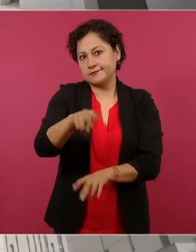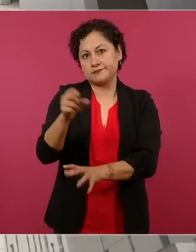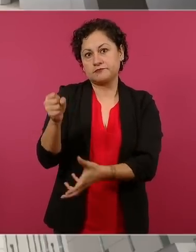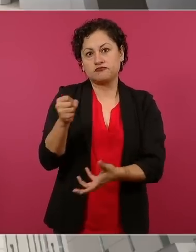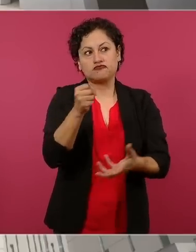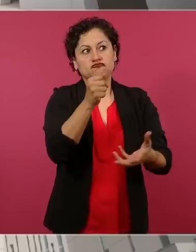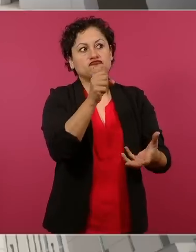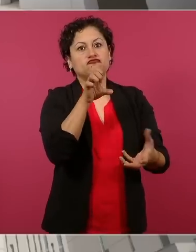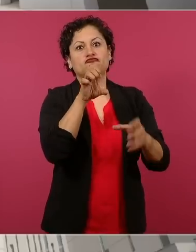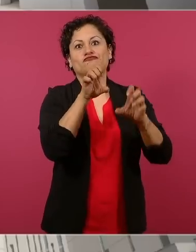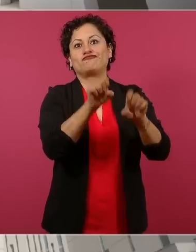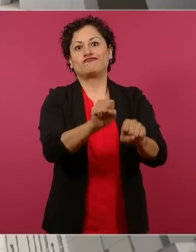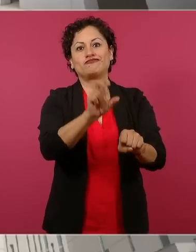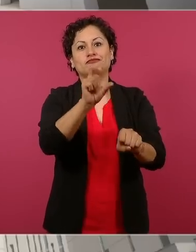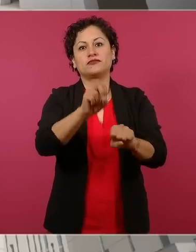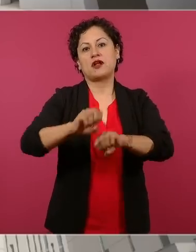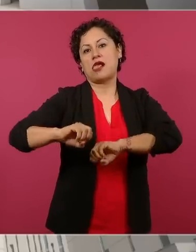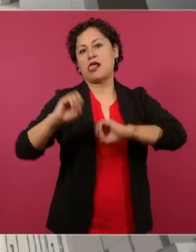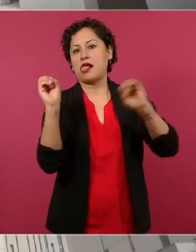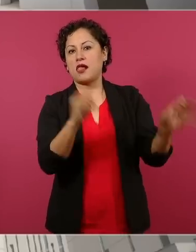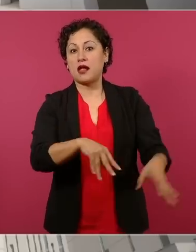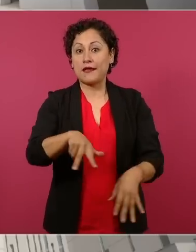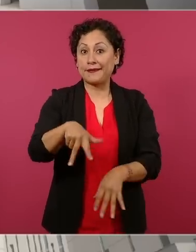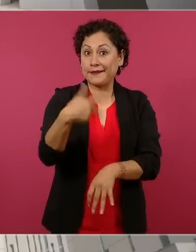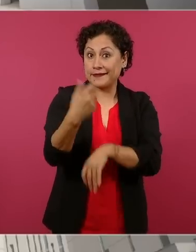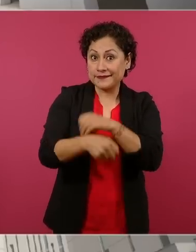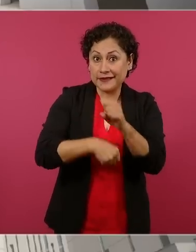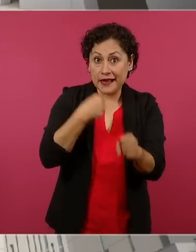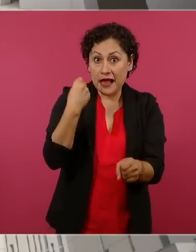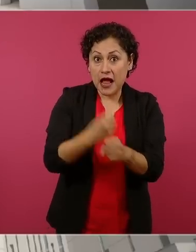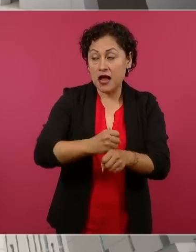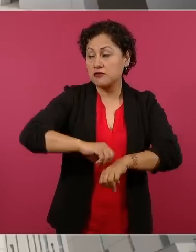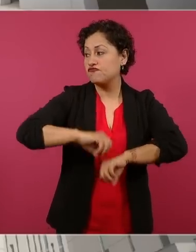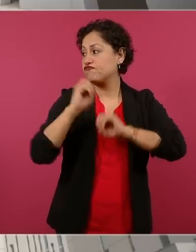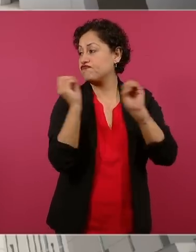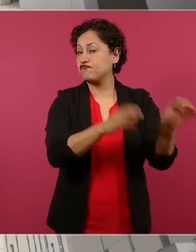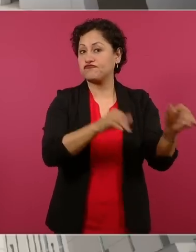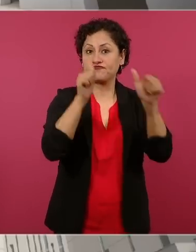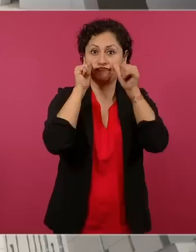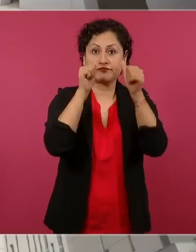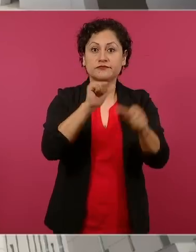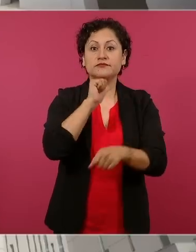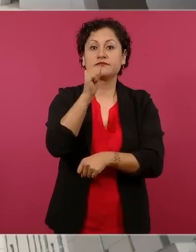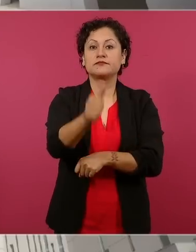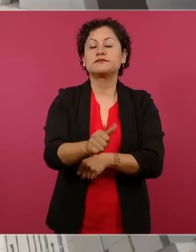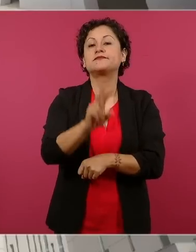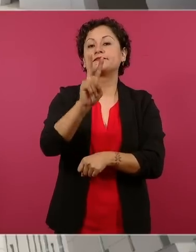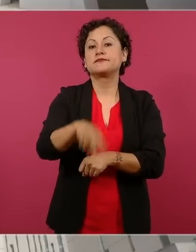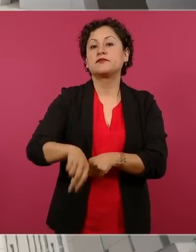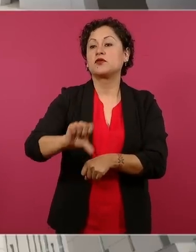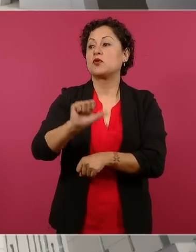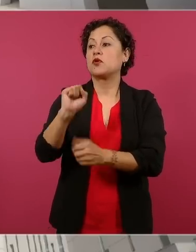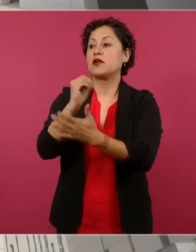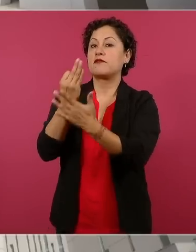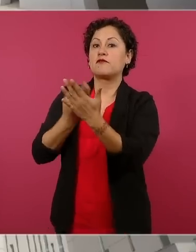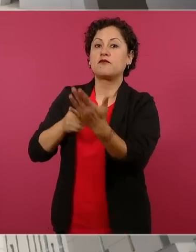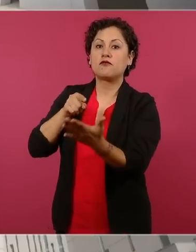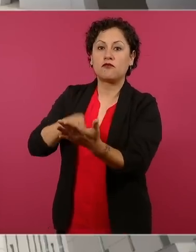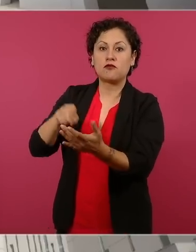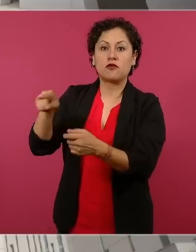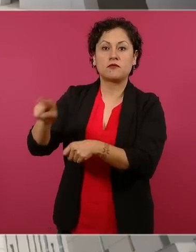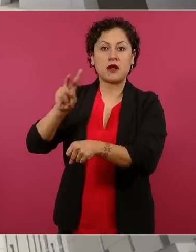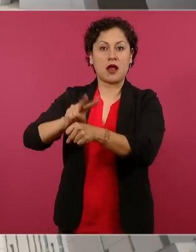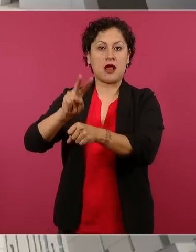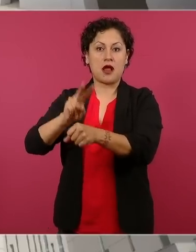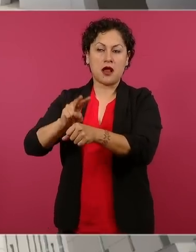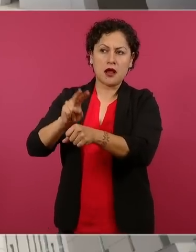abandonado durante 13 años. Ahí estuvo el hospital en Aguascalientes. Incluso un informe de la Auditoría Superior de la Federación evidenció que el costo